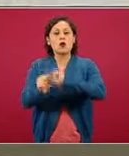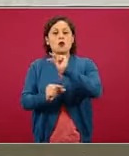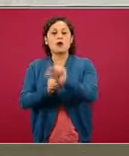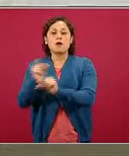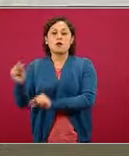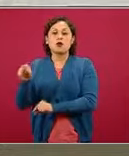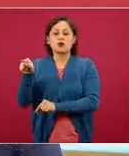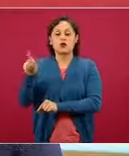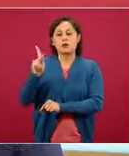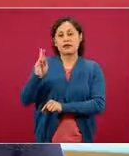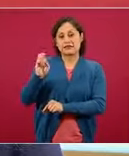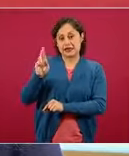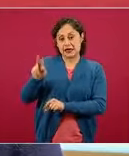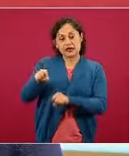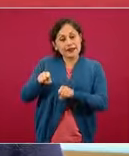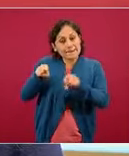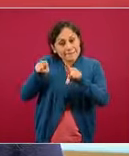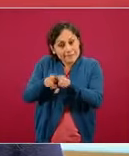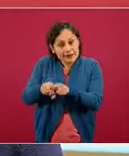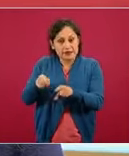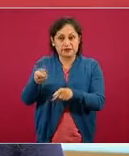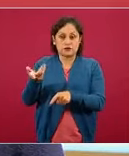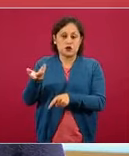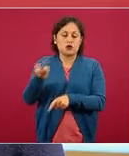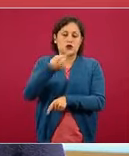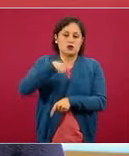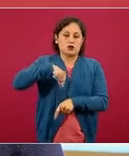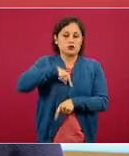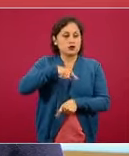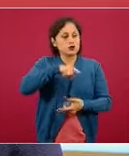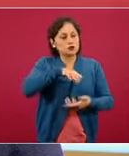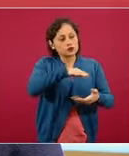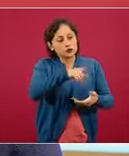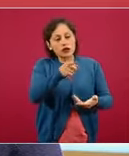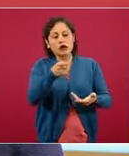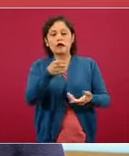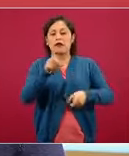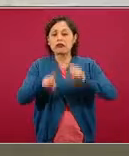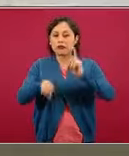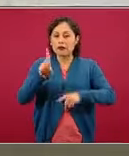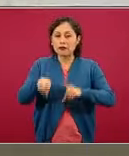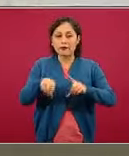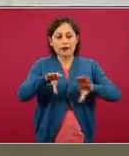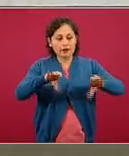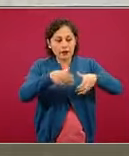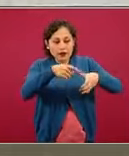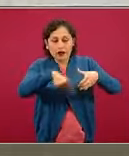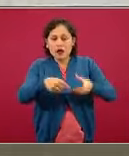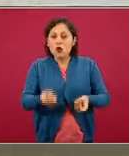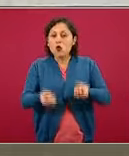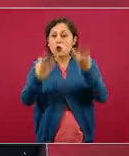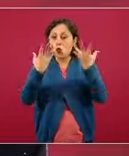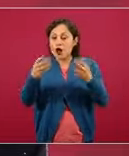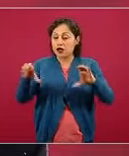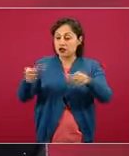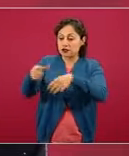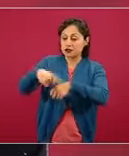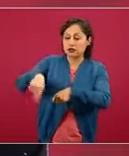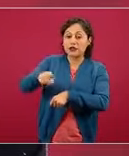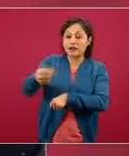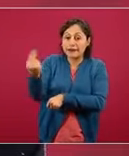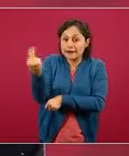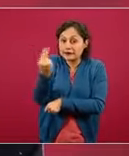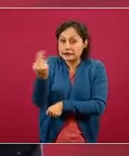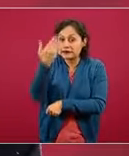PCR, básicamente la misma metodología que tiene que ver con un cálculo poblacional, con la demanda diagnóstica, con